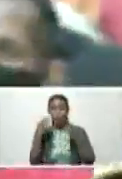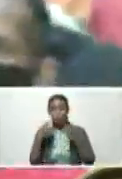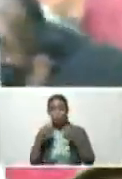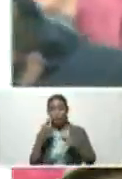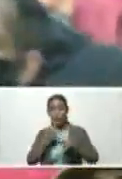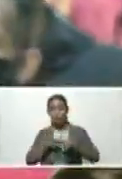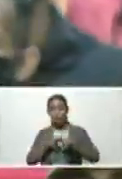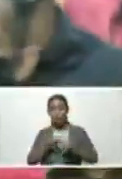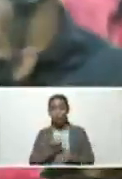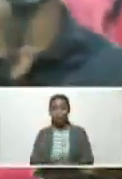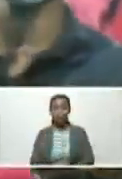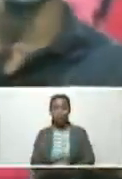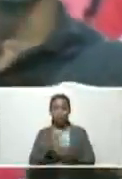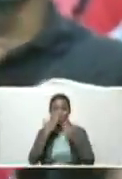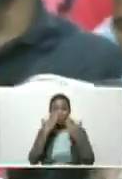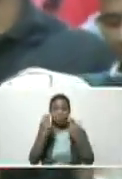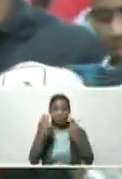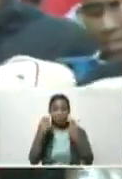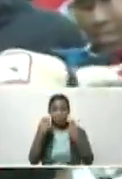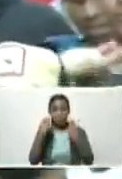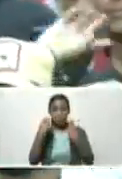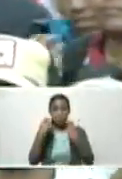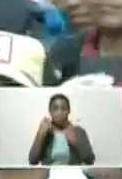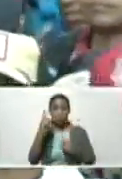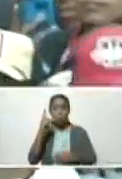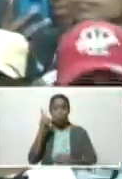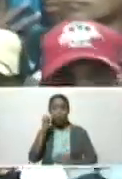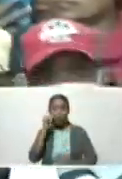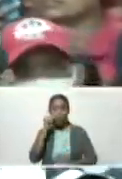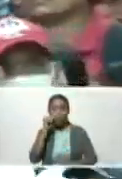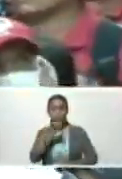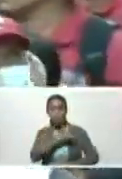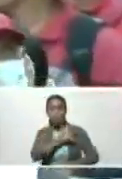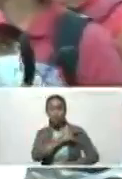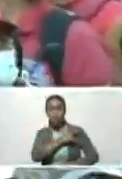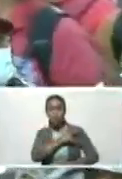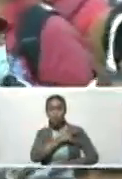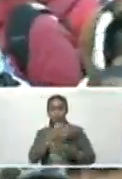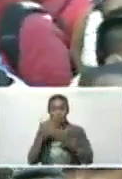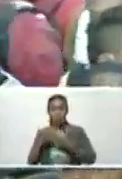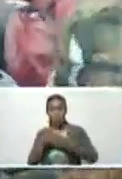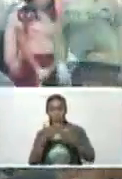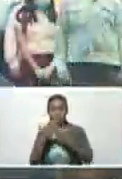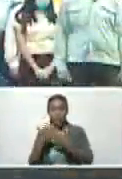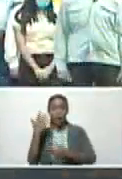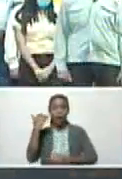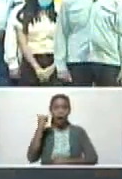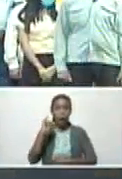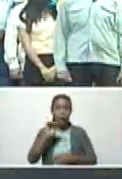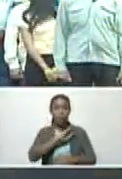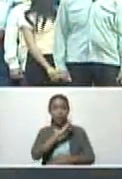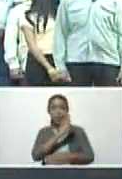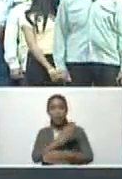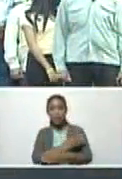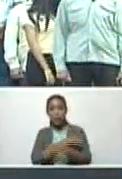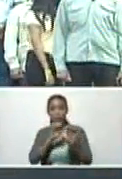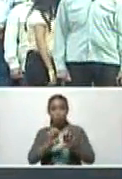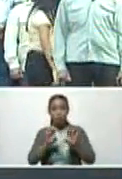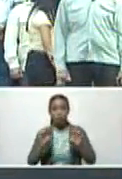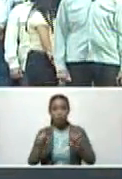Miren, muchachos de las universidades, hay que fortalecer la educación